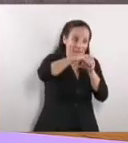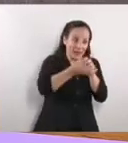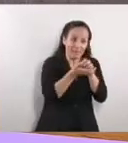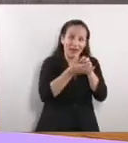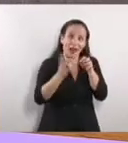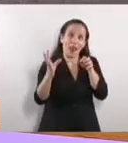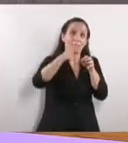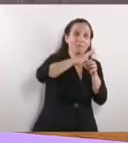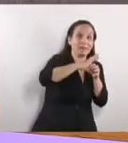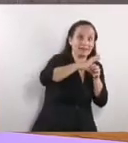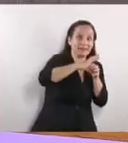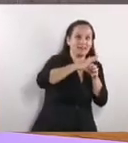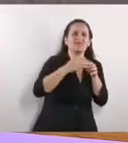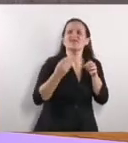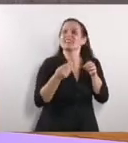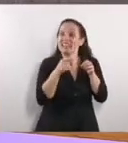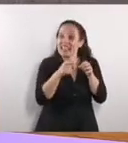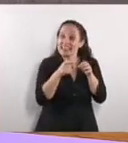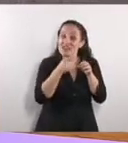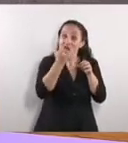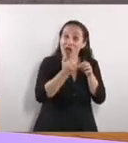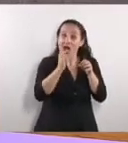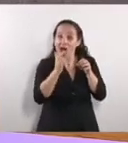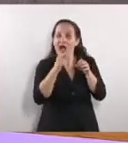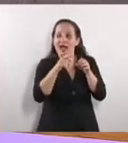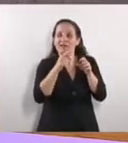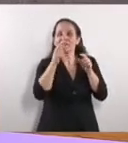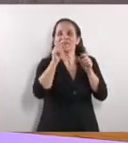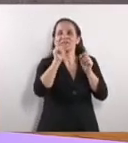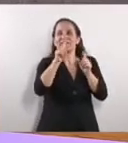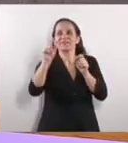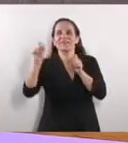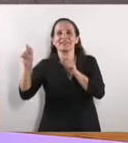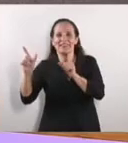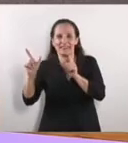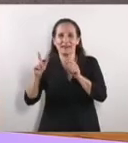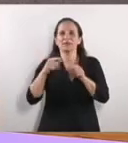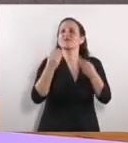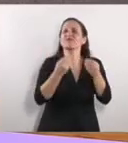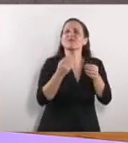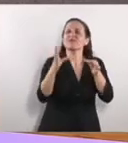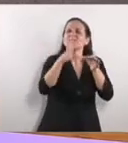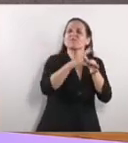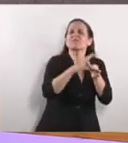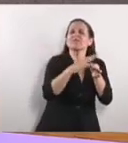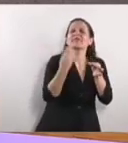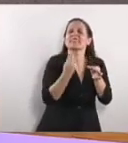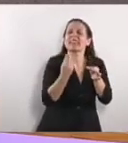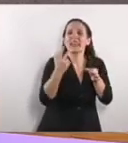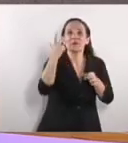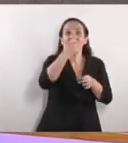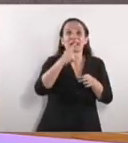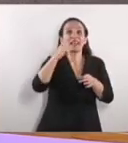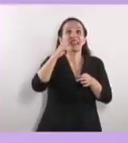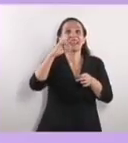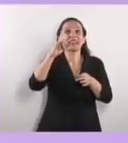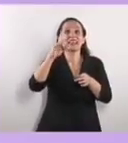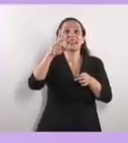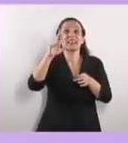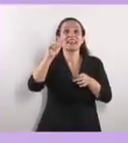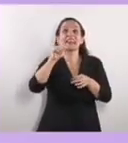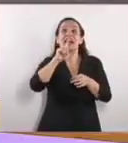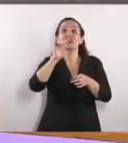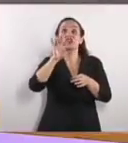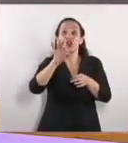rojos. Sí. Específicamente esa diferenciación va a tener que ver con unos hidratos de carbono. ¿Ah, sí? Sí. Hidratos de Azúcares.